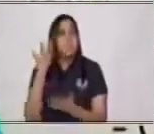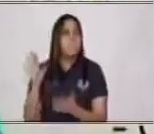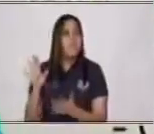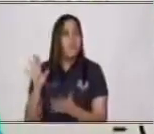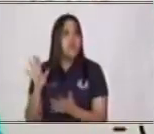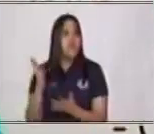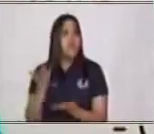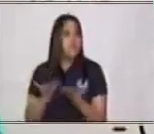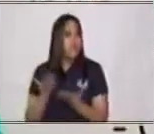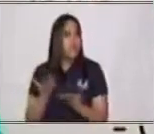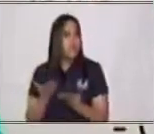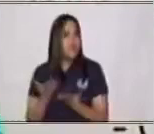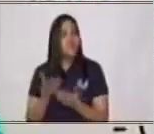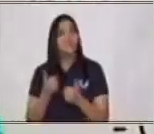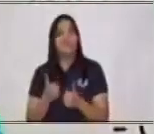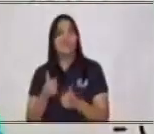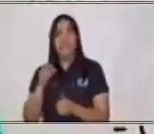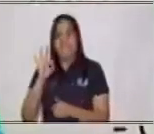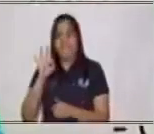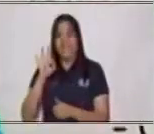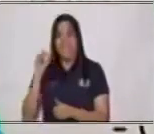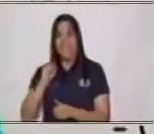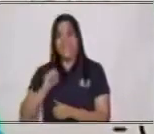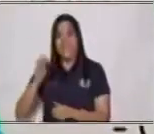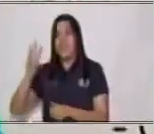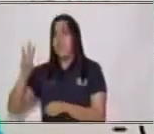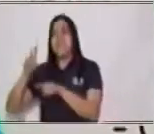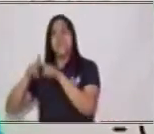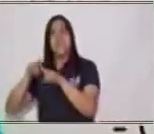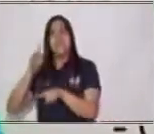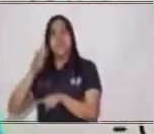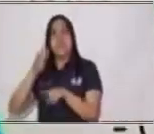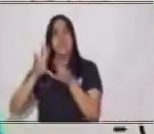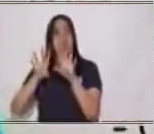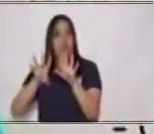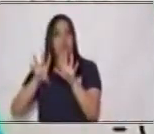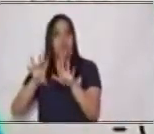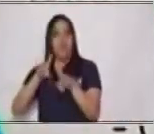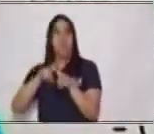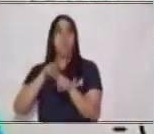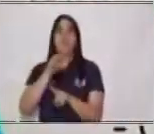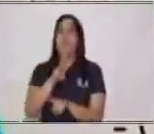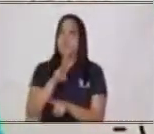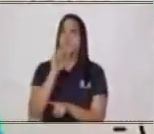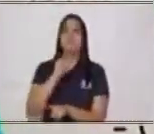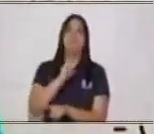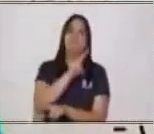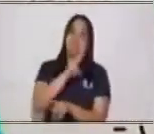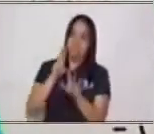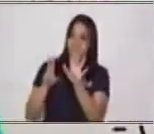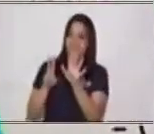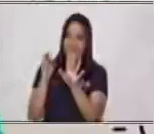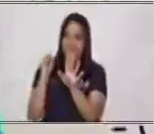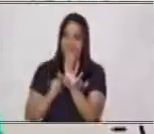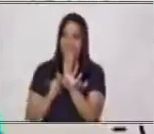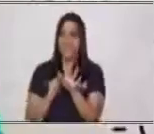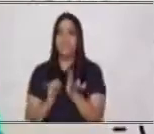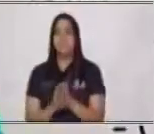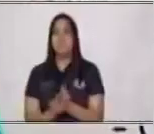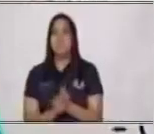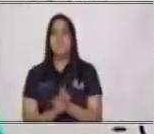¿Ya lo calculaste? Muy bien, es el 3. 3 por 3, 9, por 3, 27.